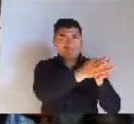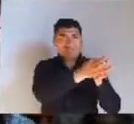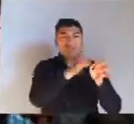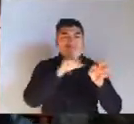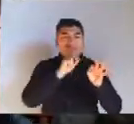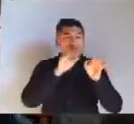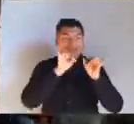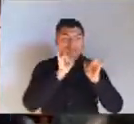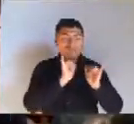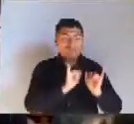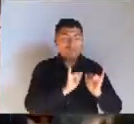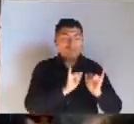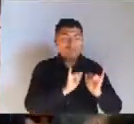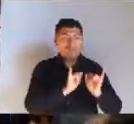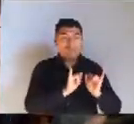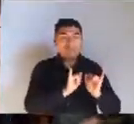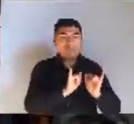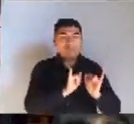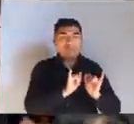permanecer